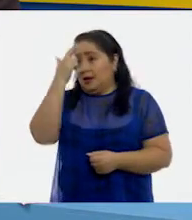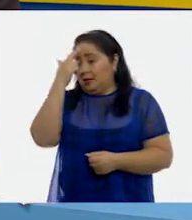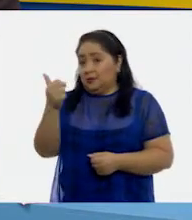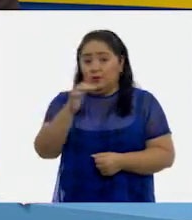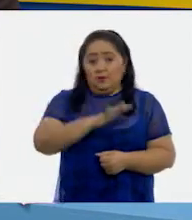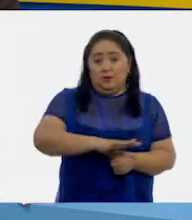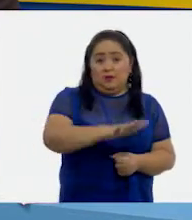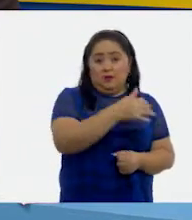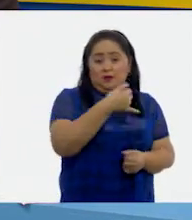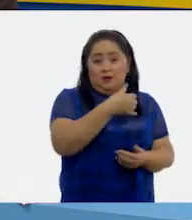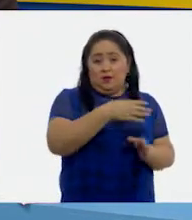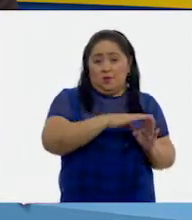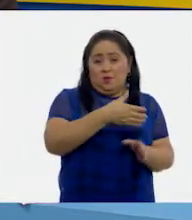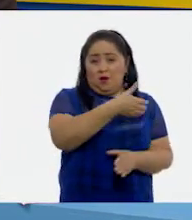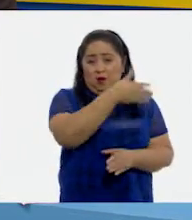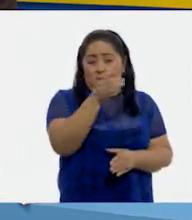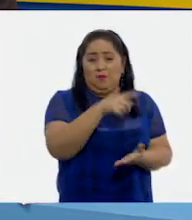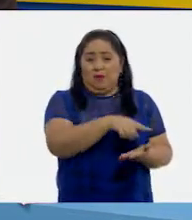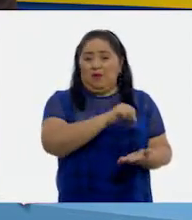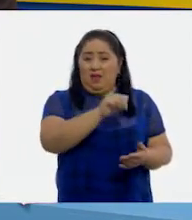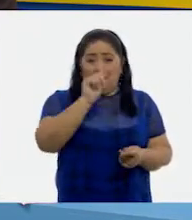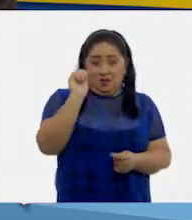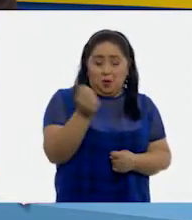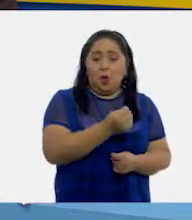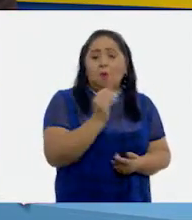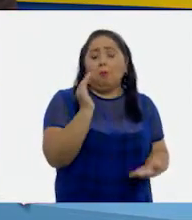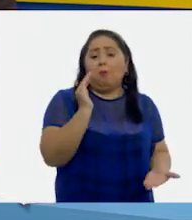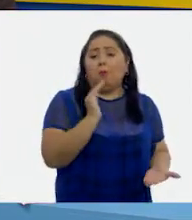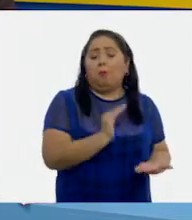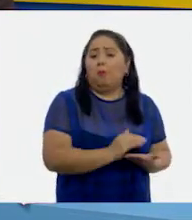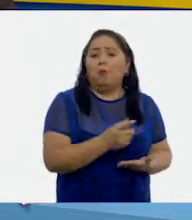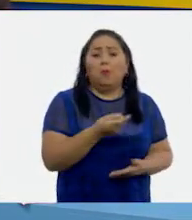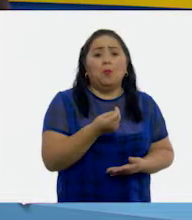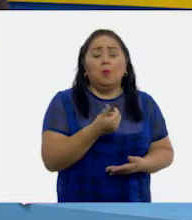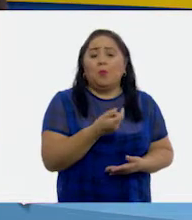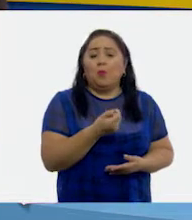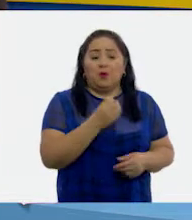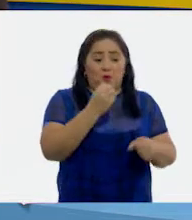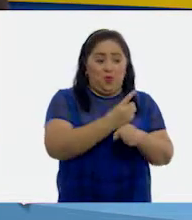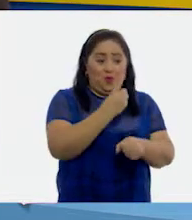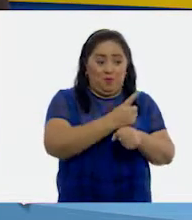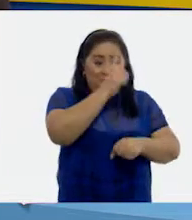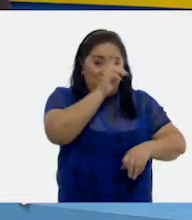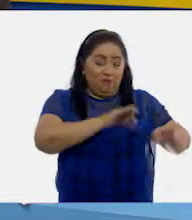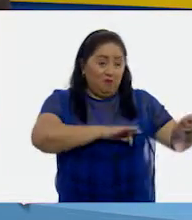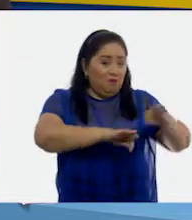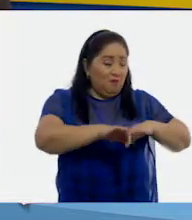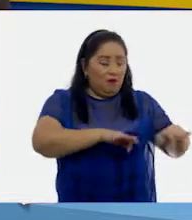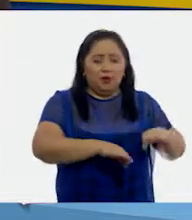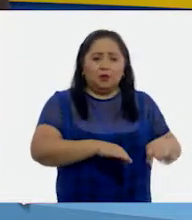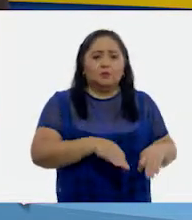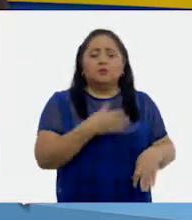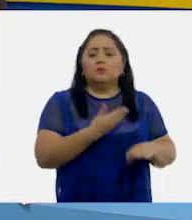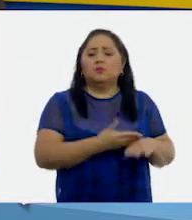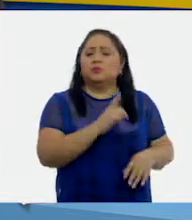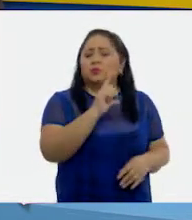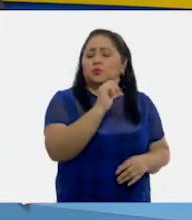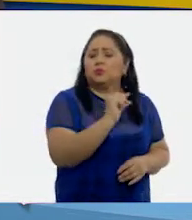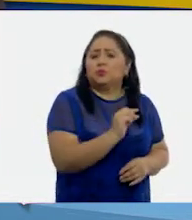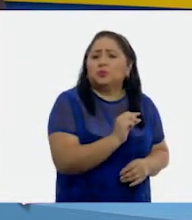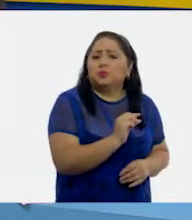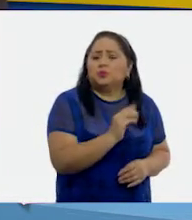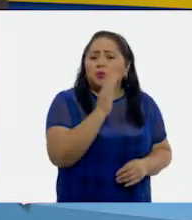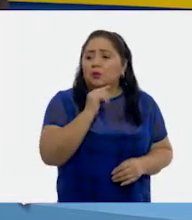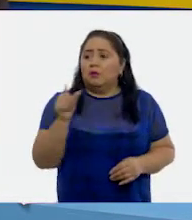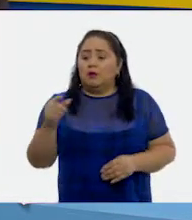zonas rurales, el acceso a servicios y a la tecnología, así como las oportunidades de empleo, suelen ser demasiado